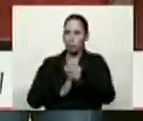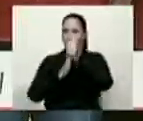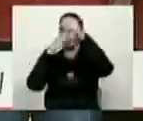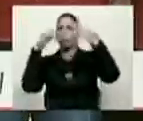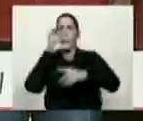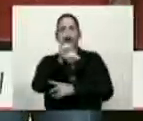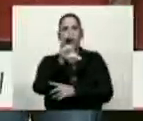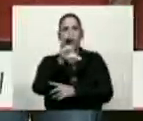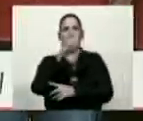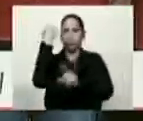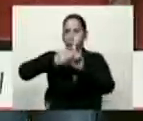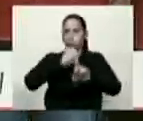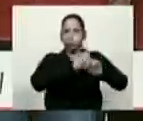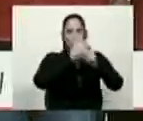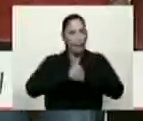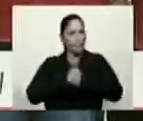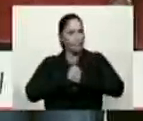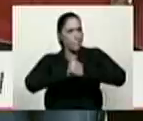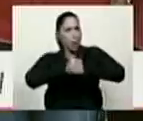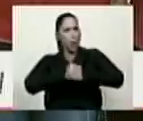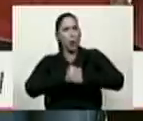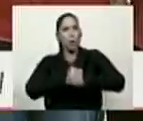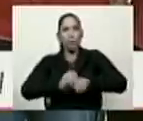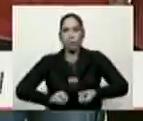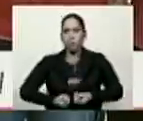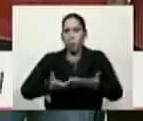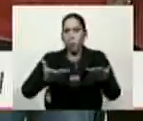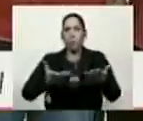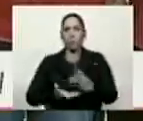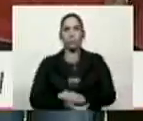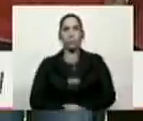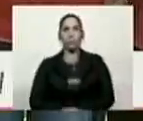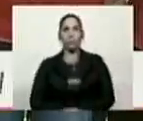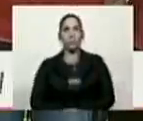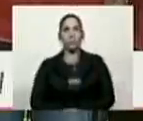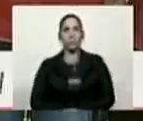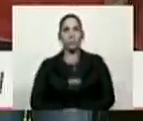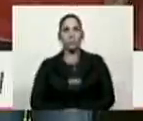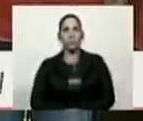están luchando con su amor, con su entrega,